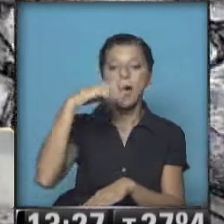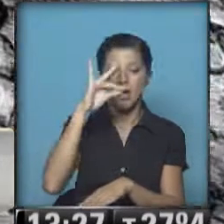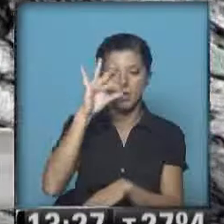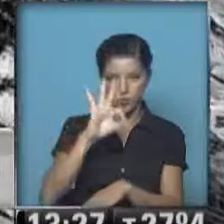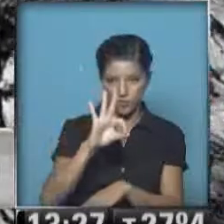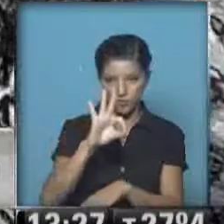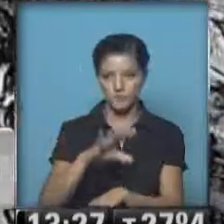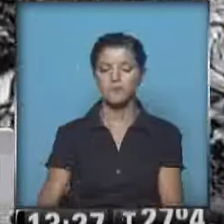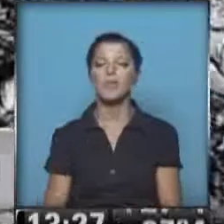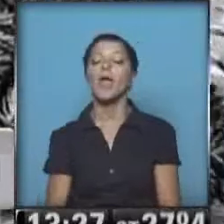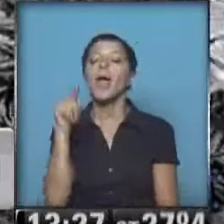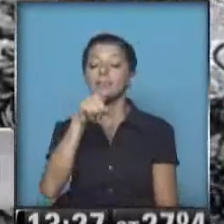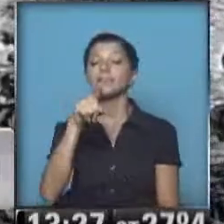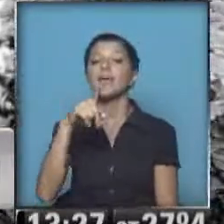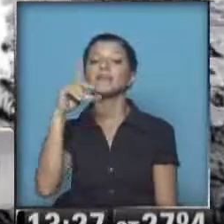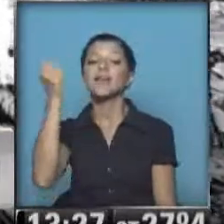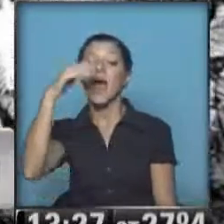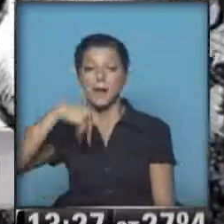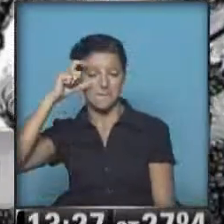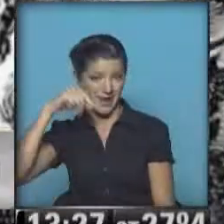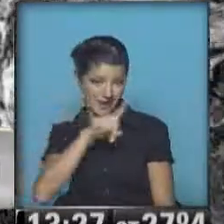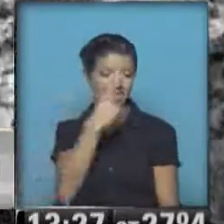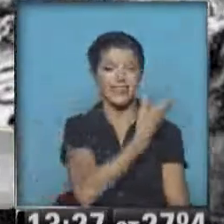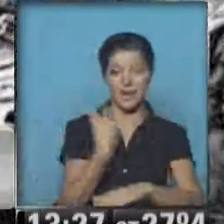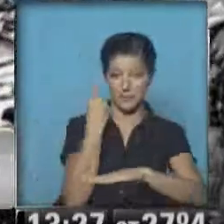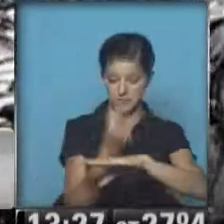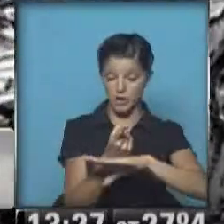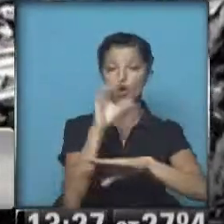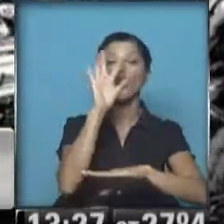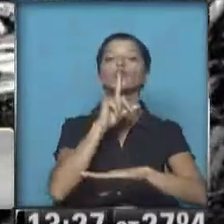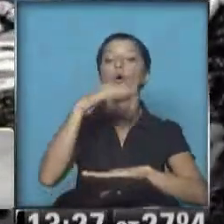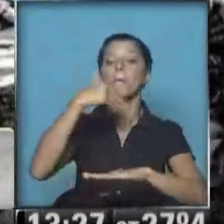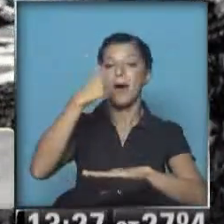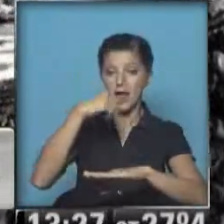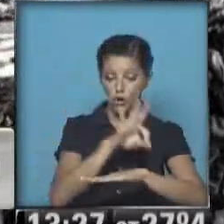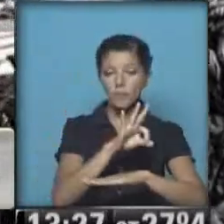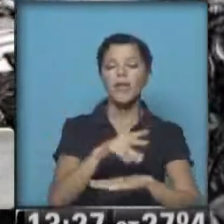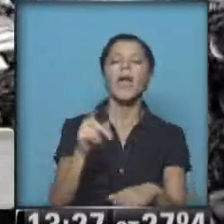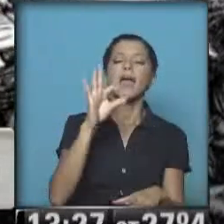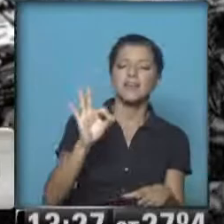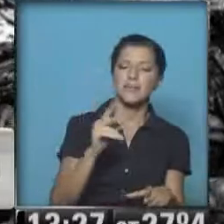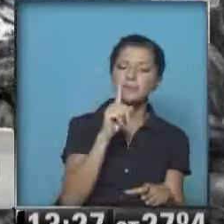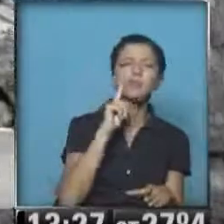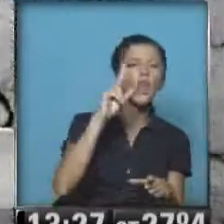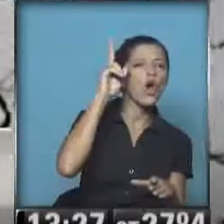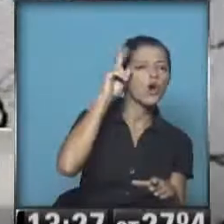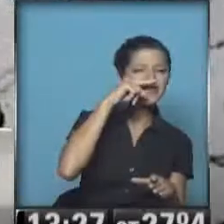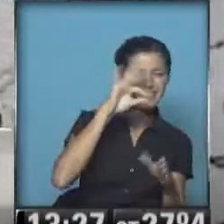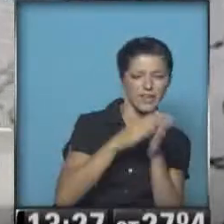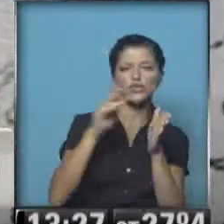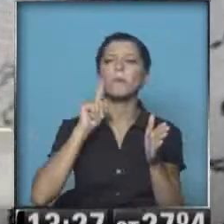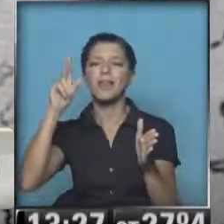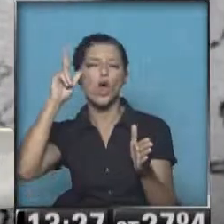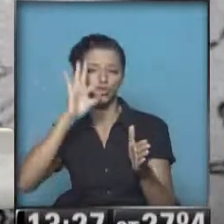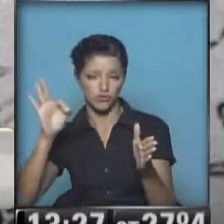Armenia pasó a formar parte del Imperio Otomano entre los siglos XV y XVI y los armenios se concentraban principalmente en